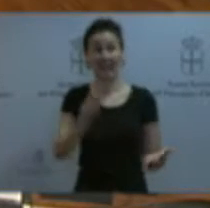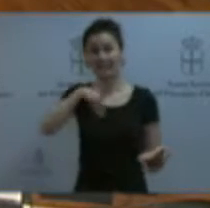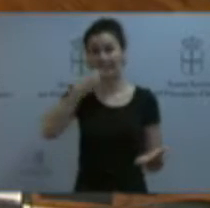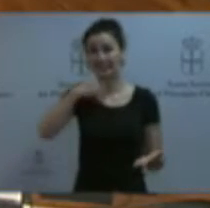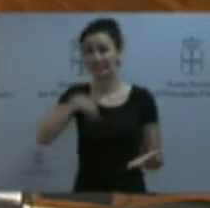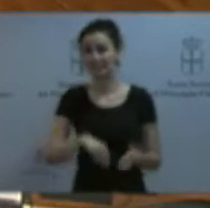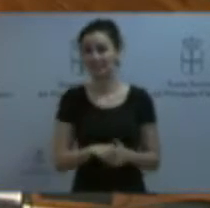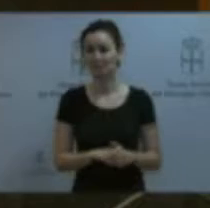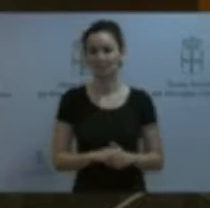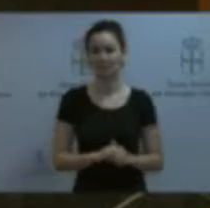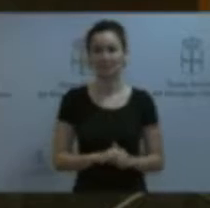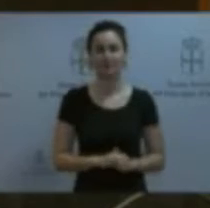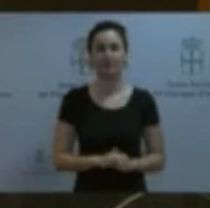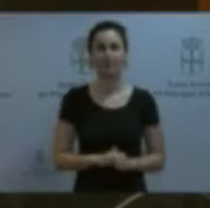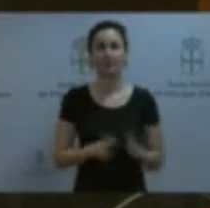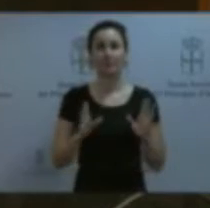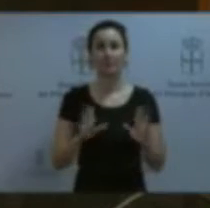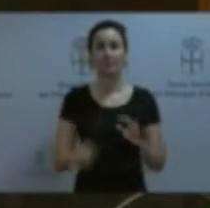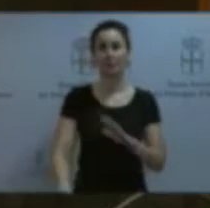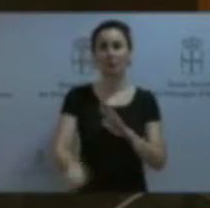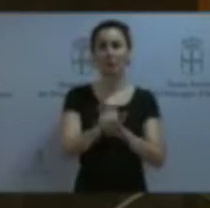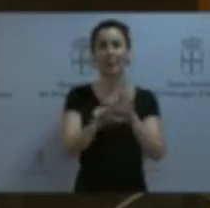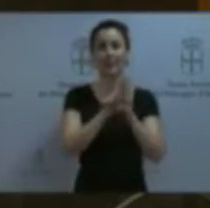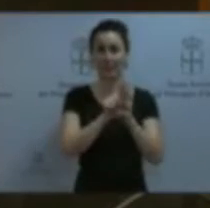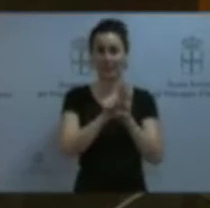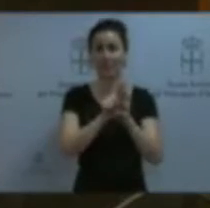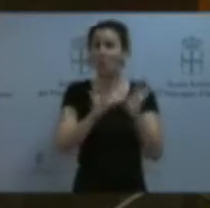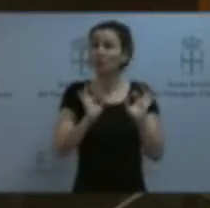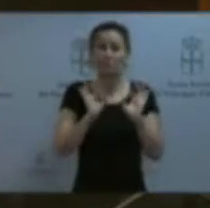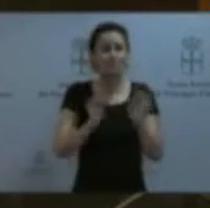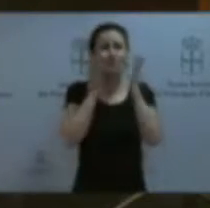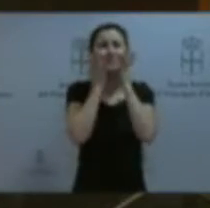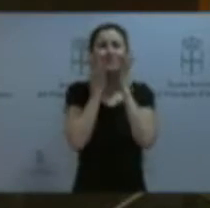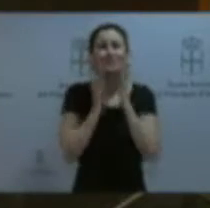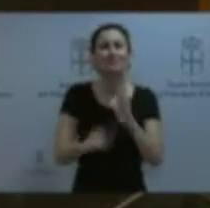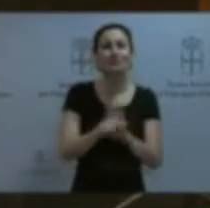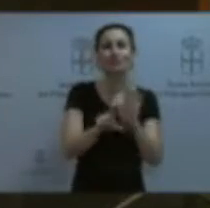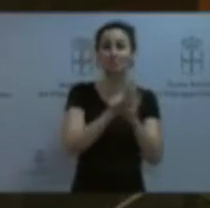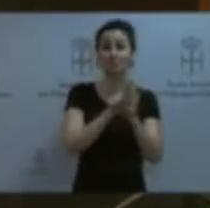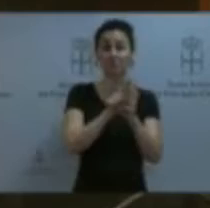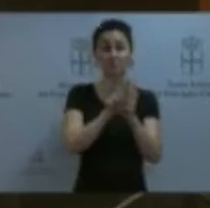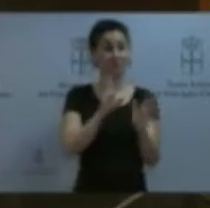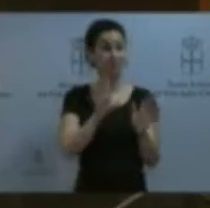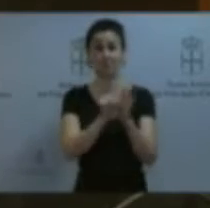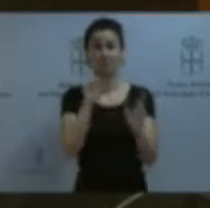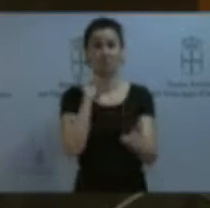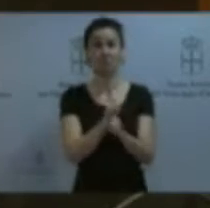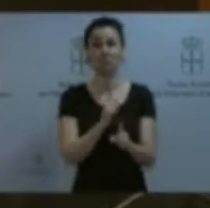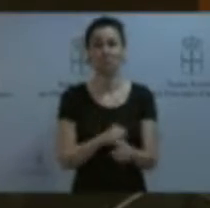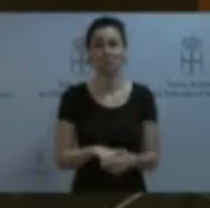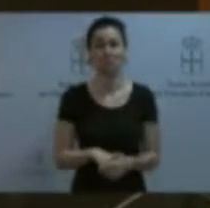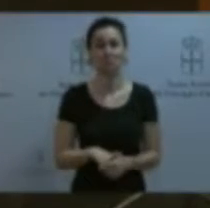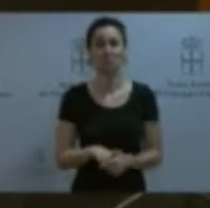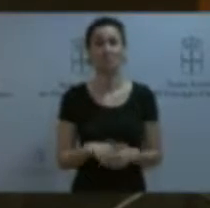ser. Lo que le digo es que es un fraude de ley. Obviamente es un fraude de ley, esto es ilegal. Pero, aparte, para hacer